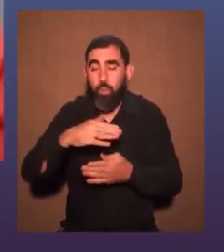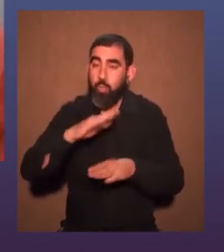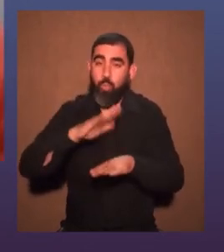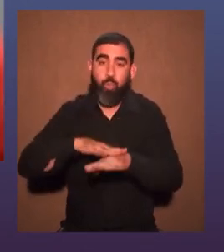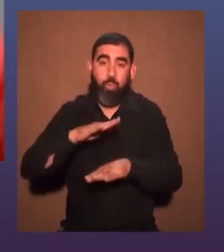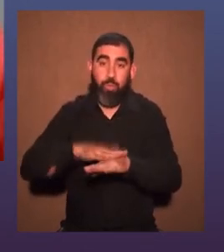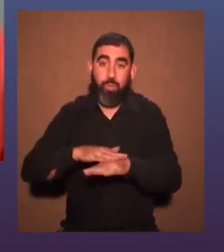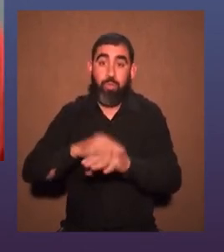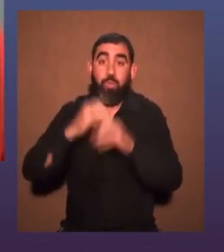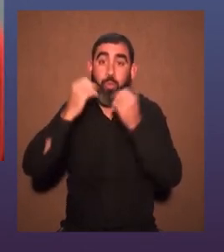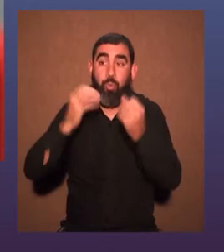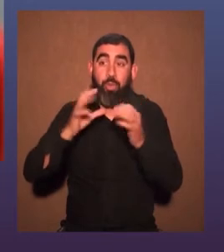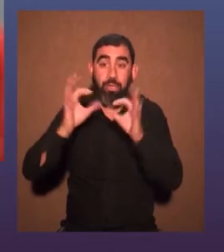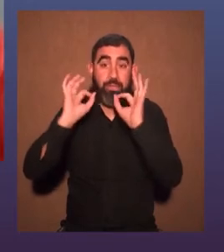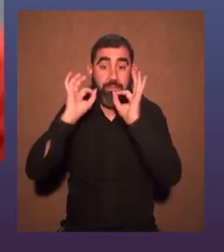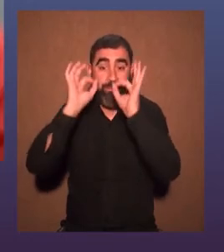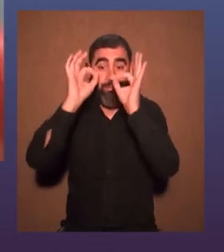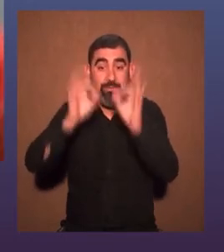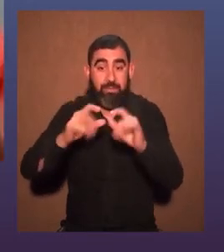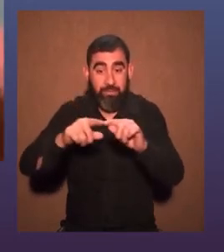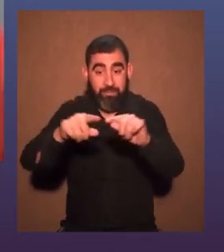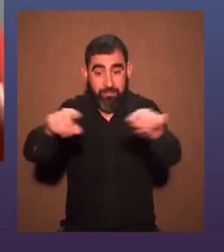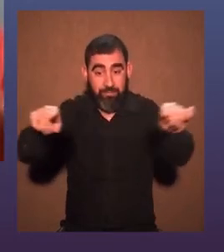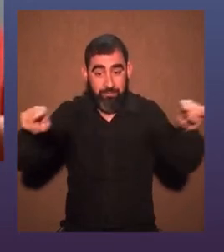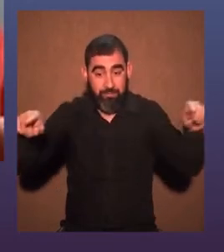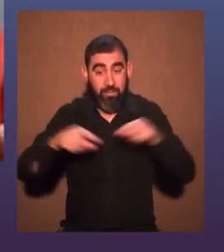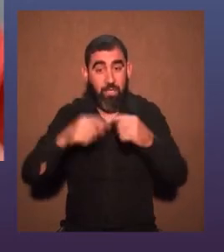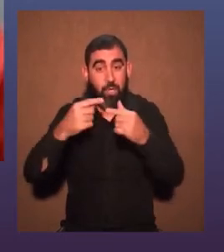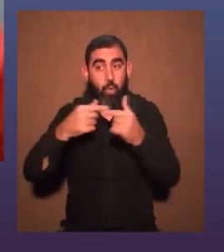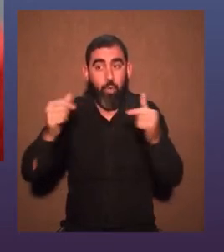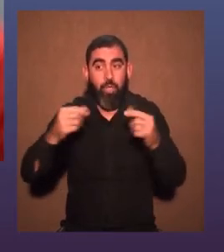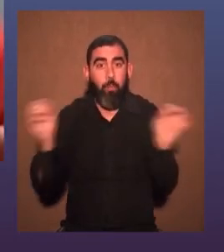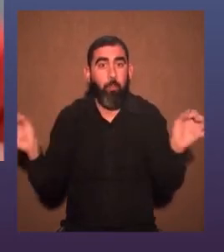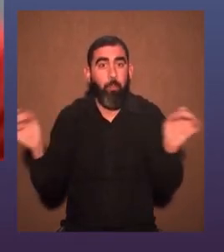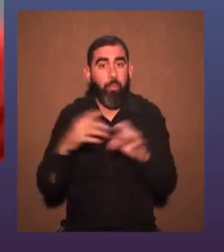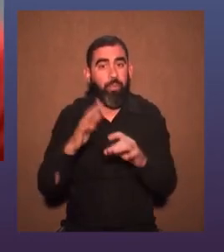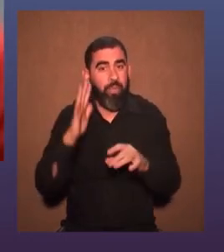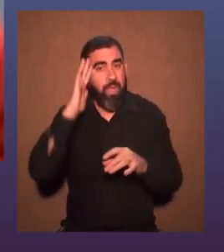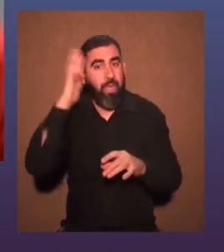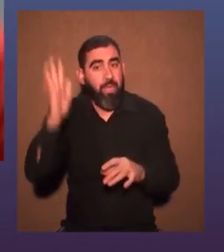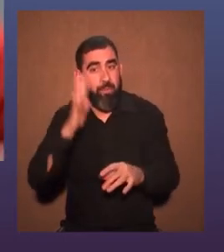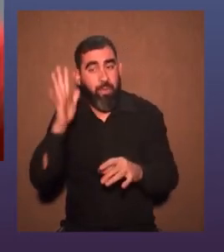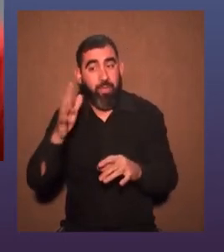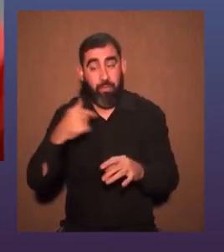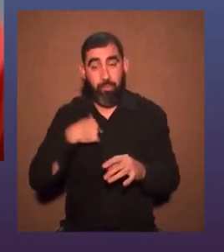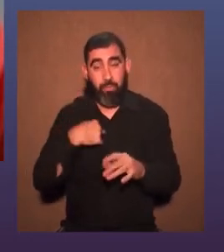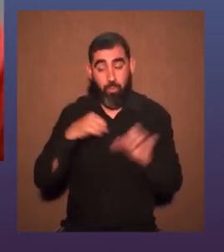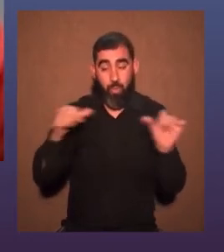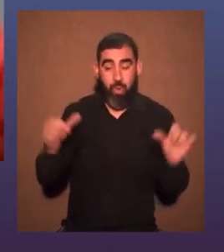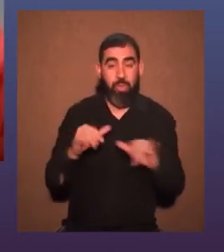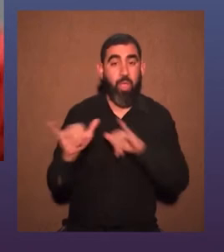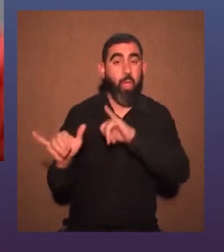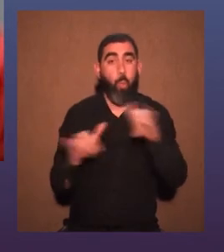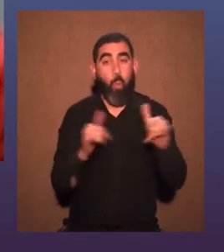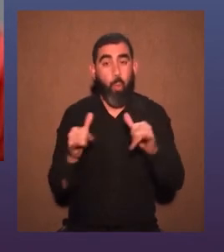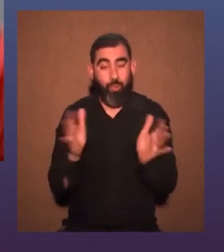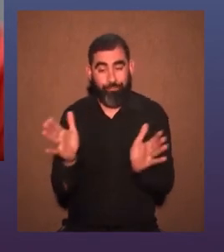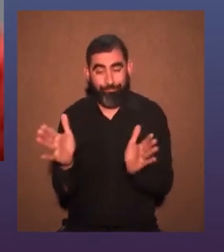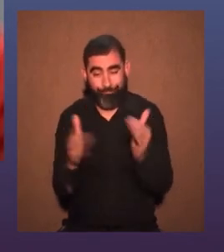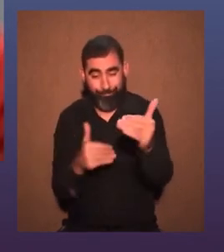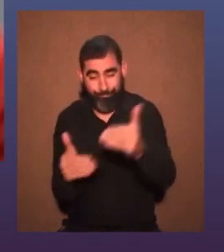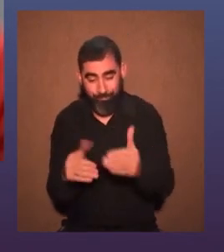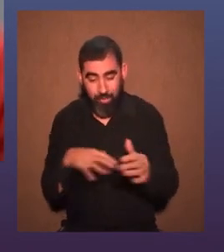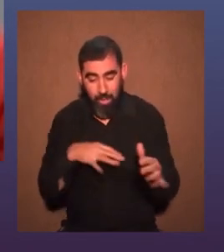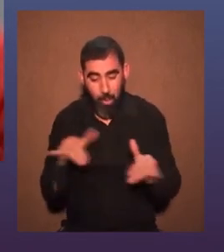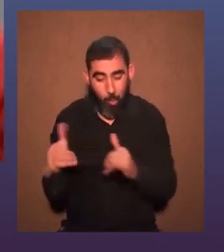porque vamos a estar en el escenario y un montón de cosas que tenemos todas planificadas, porque Marina juega una maquetita que yo le hice desde el primer día, y